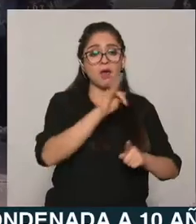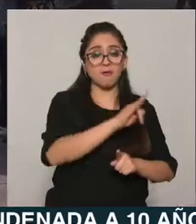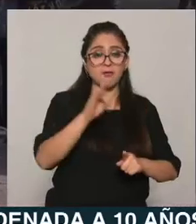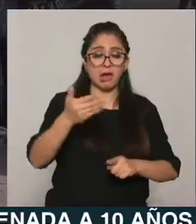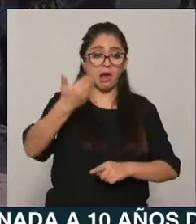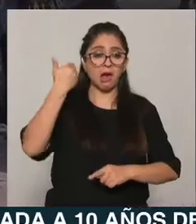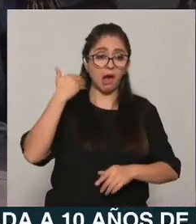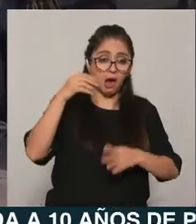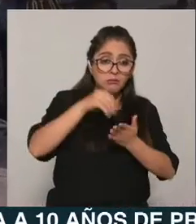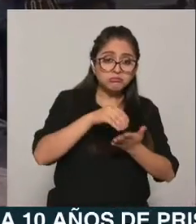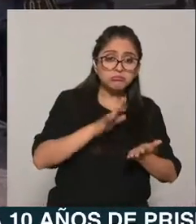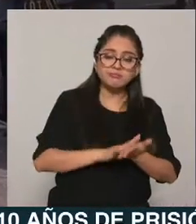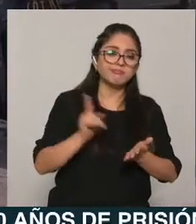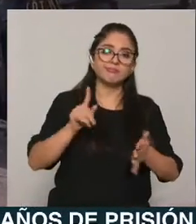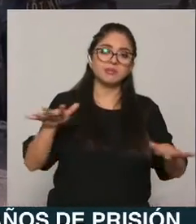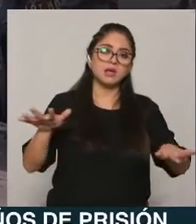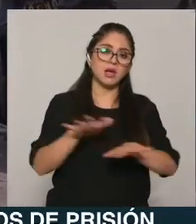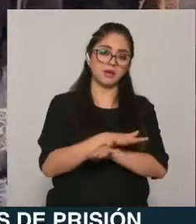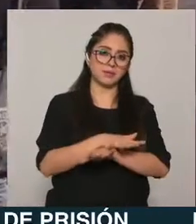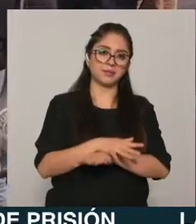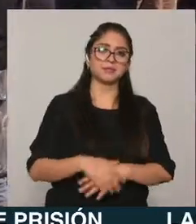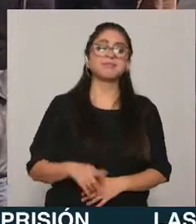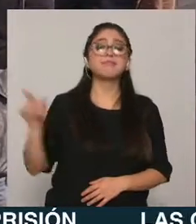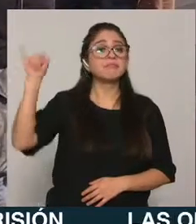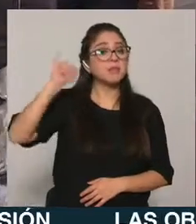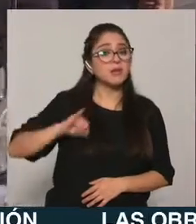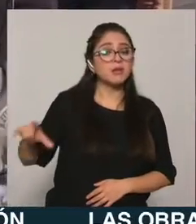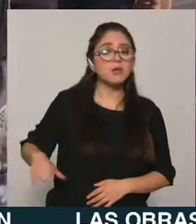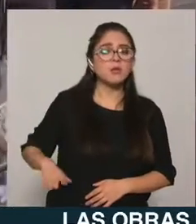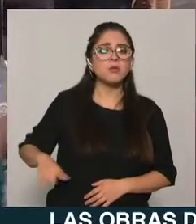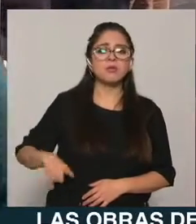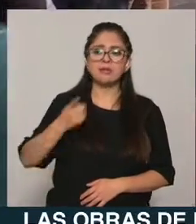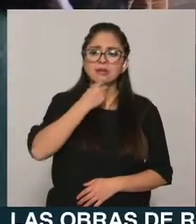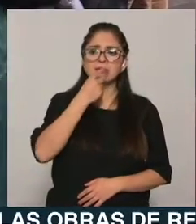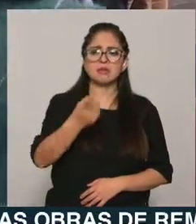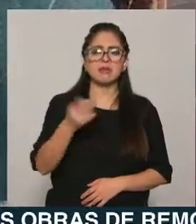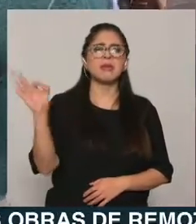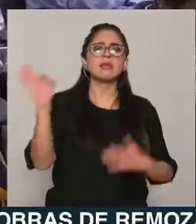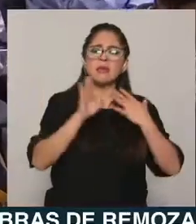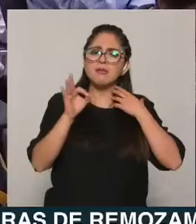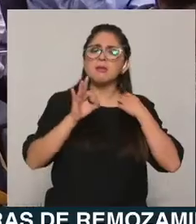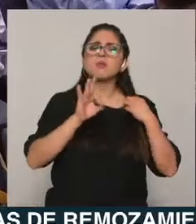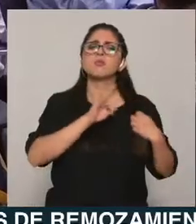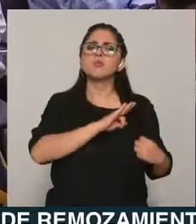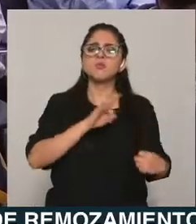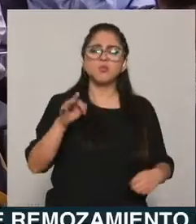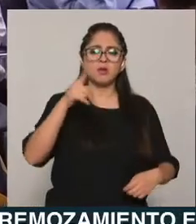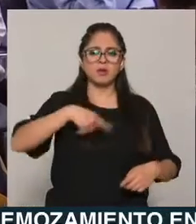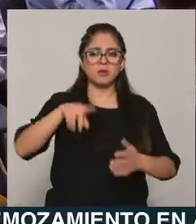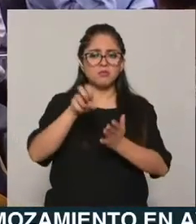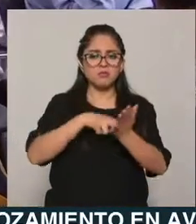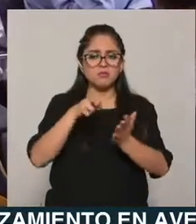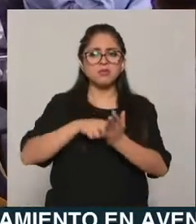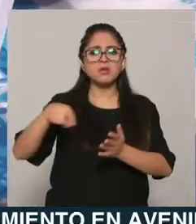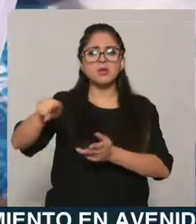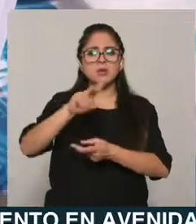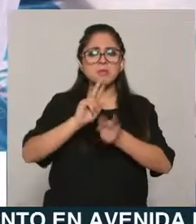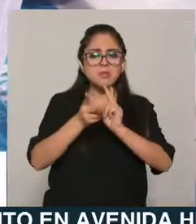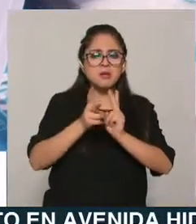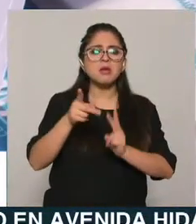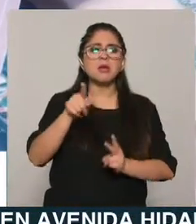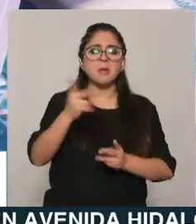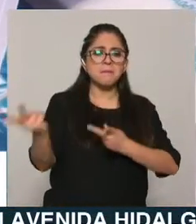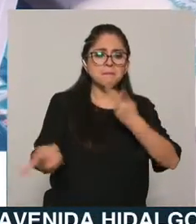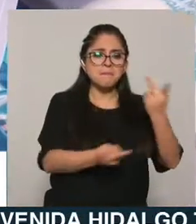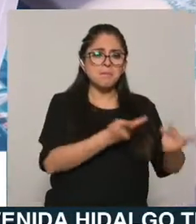La jefa de gobierno, Claudia Sheinbaum, no descartó que el proyecto se podría modificar a partir de la opinión vecinal por medio de una consulta